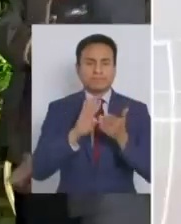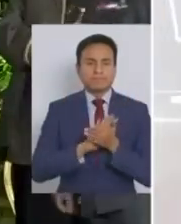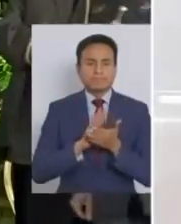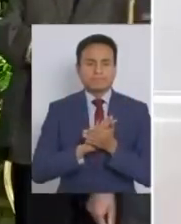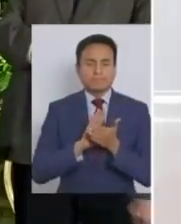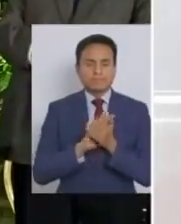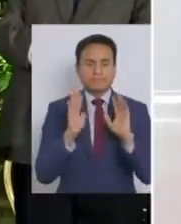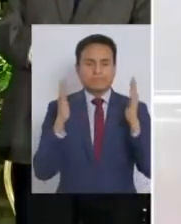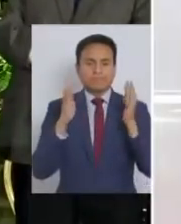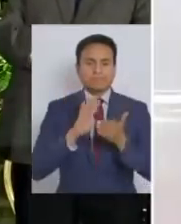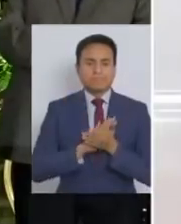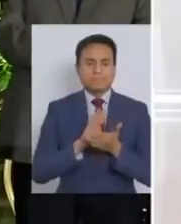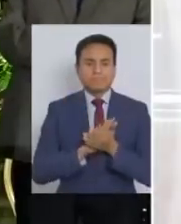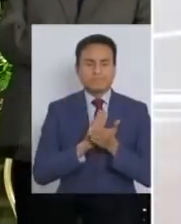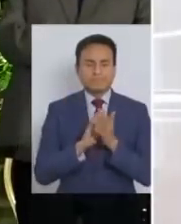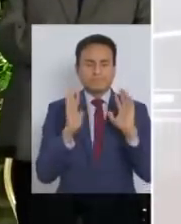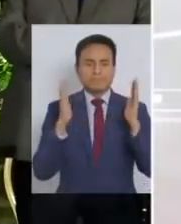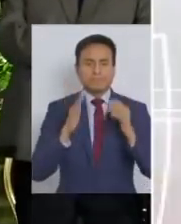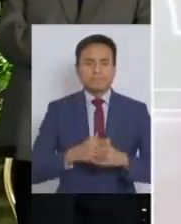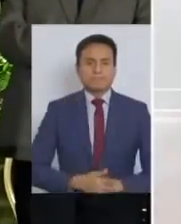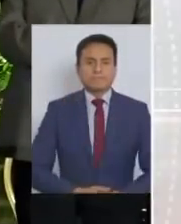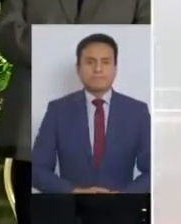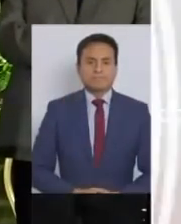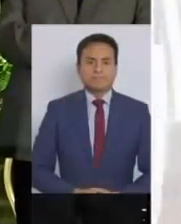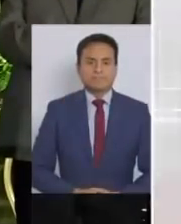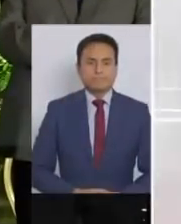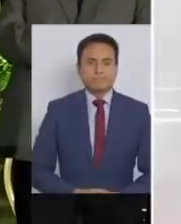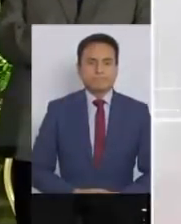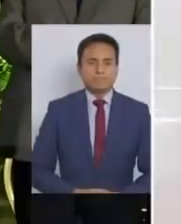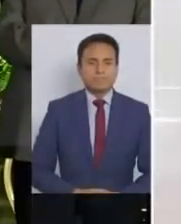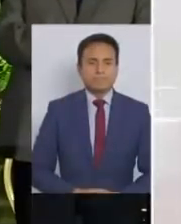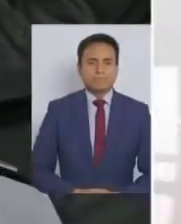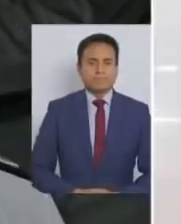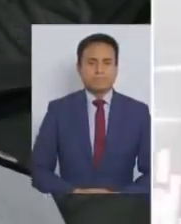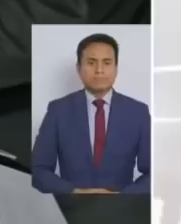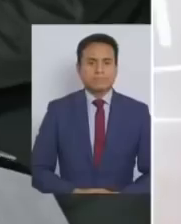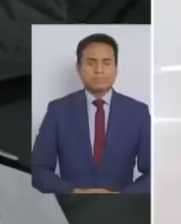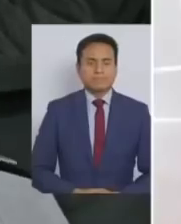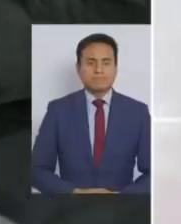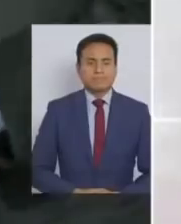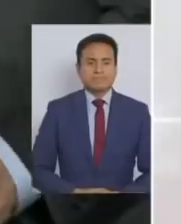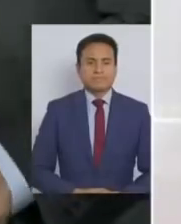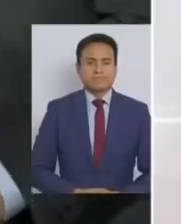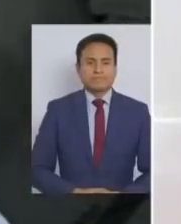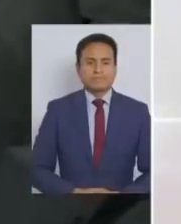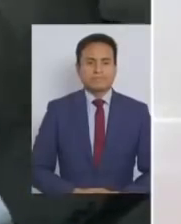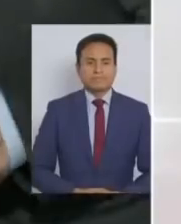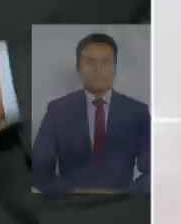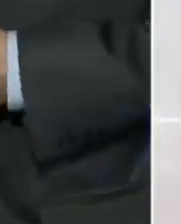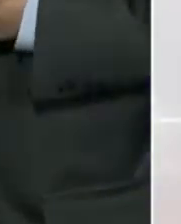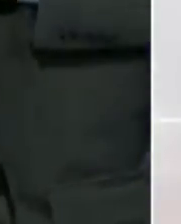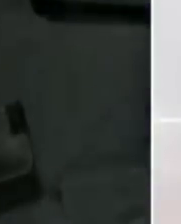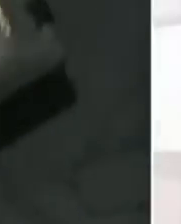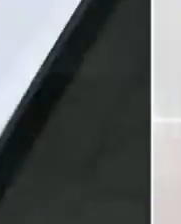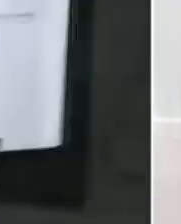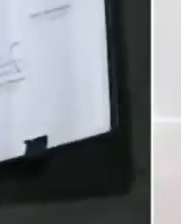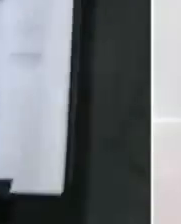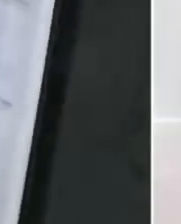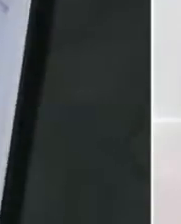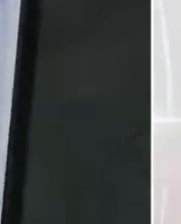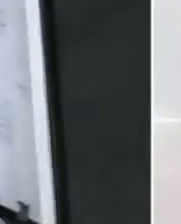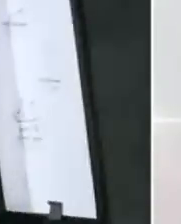social, del orden de 4 millones mensuales por ahí para arriba, con otros 2 millones más. Por lo tanto, estamos hablando en algunos casos de algunas empresas